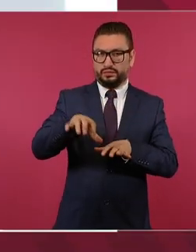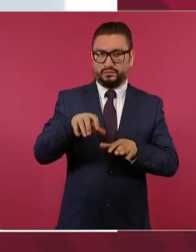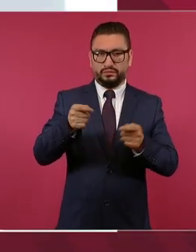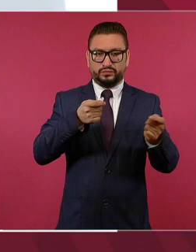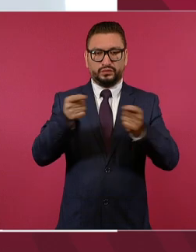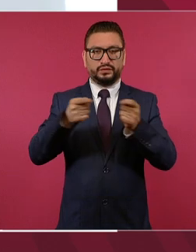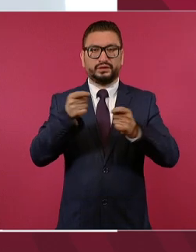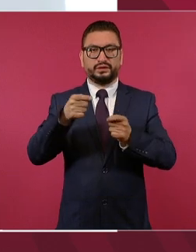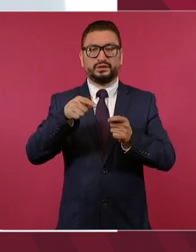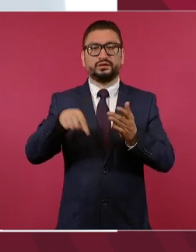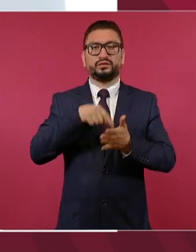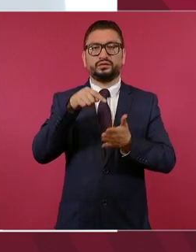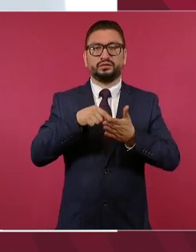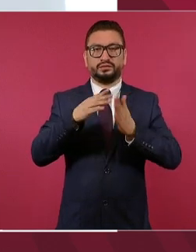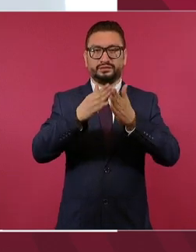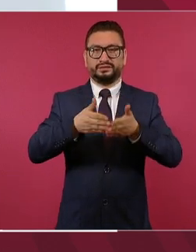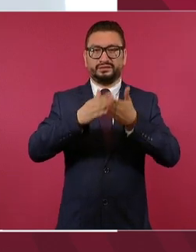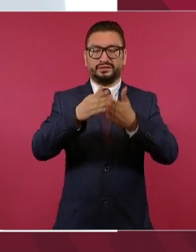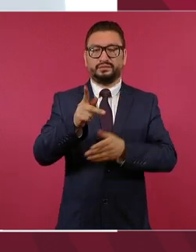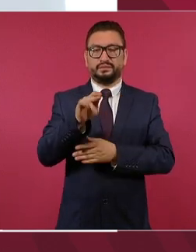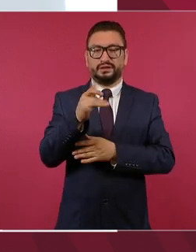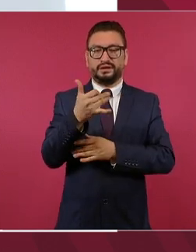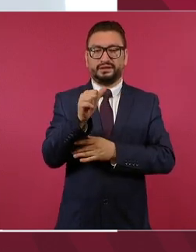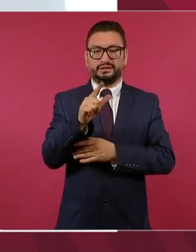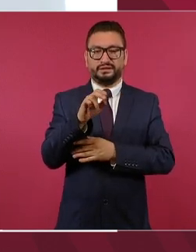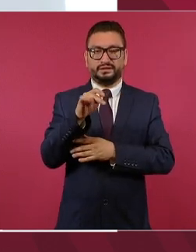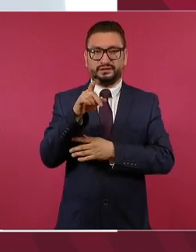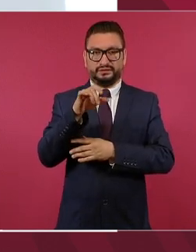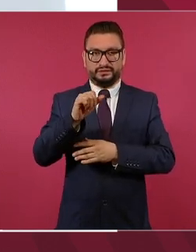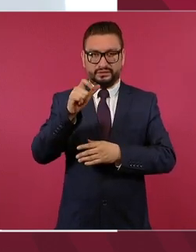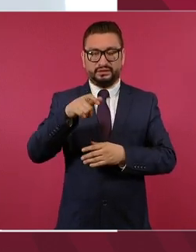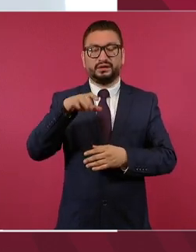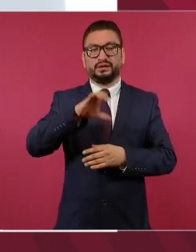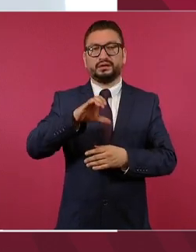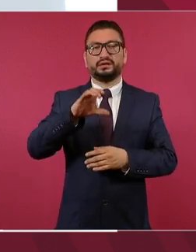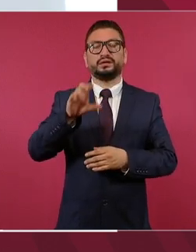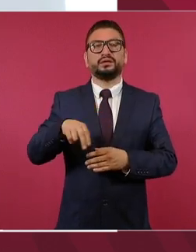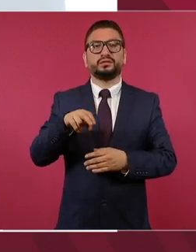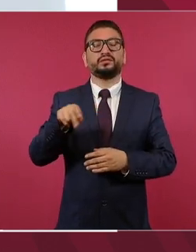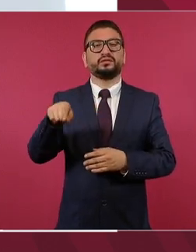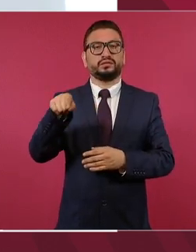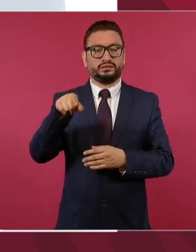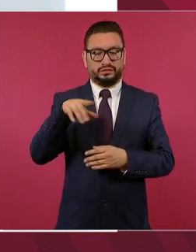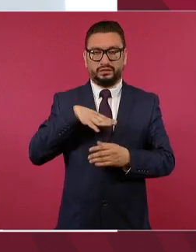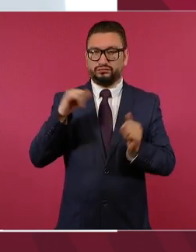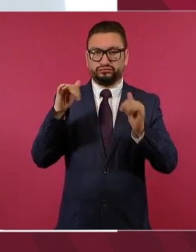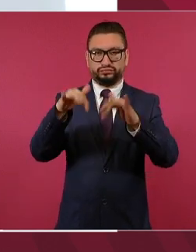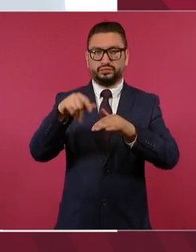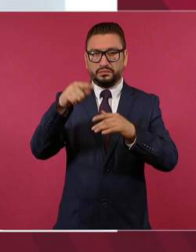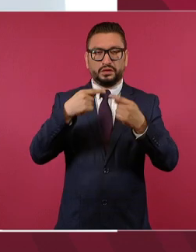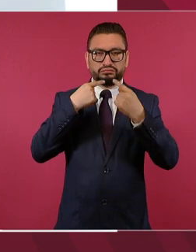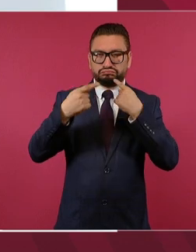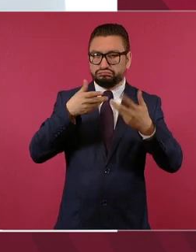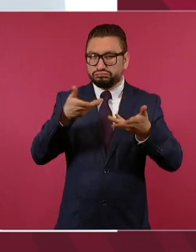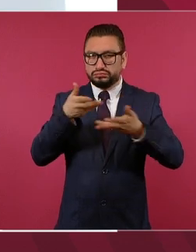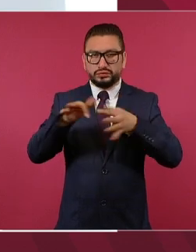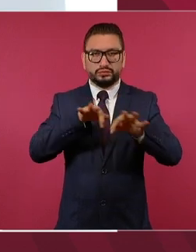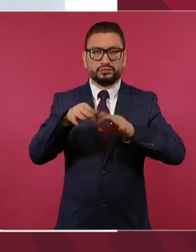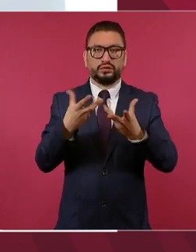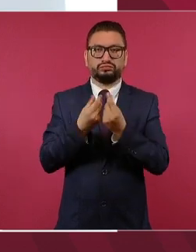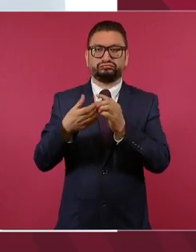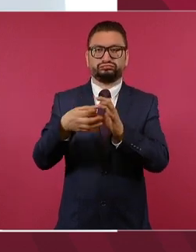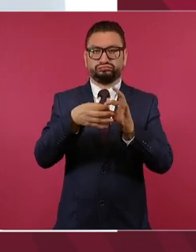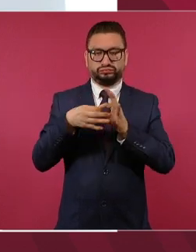la estación naval de Playa Linda en Cancún, que es en donde nos damos cita para trabajar de manera